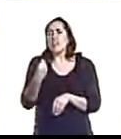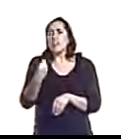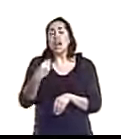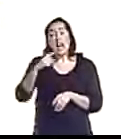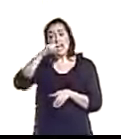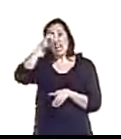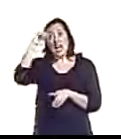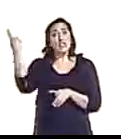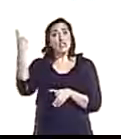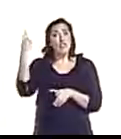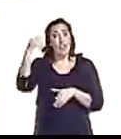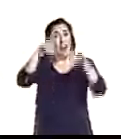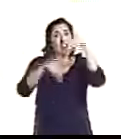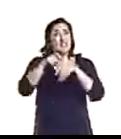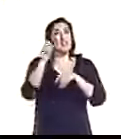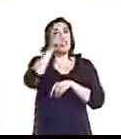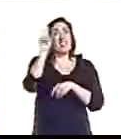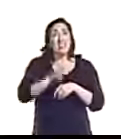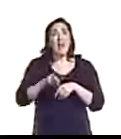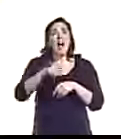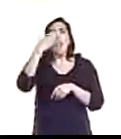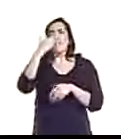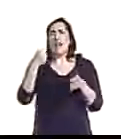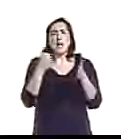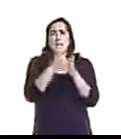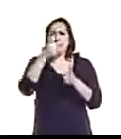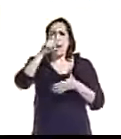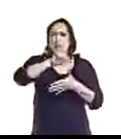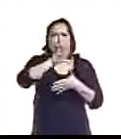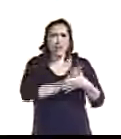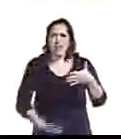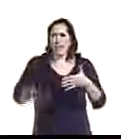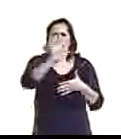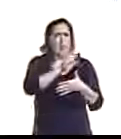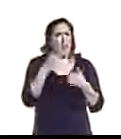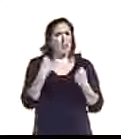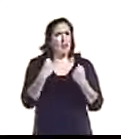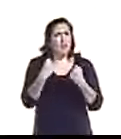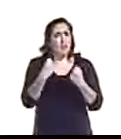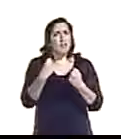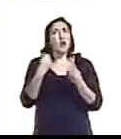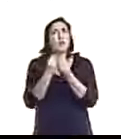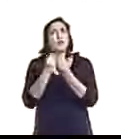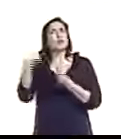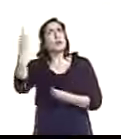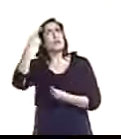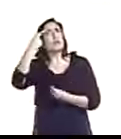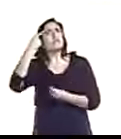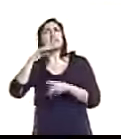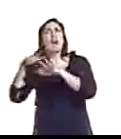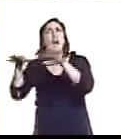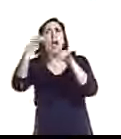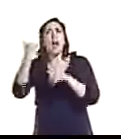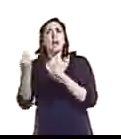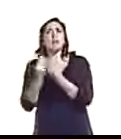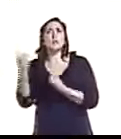nacional en internacional y con un impacto regional que le dieron los propios que pensaban, debido a las mentiras que habían